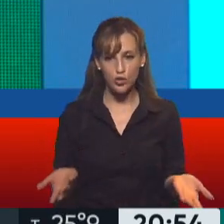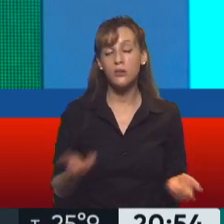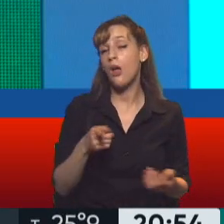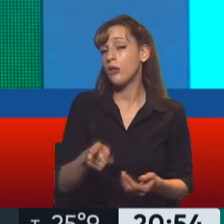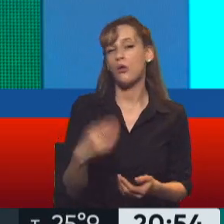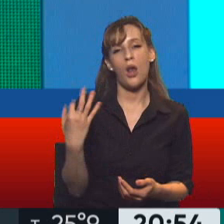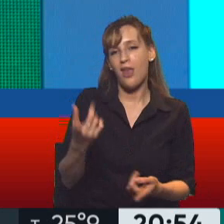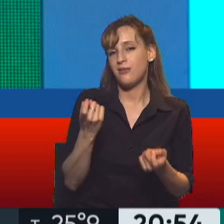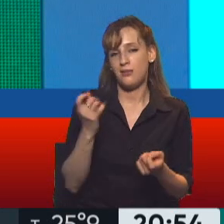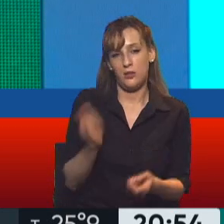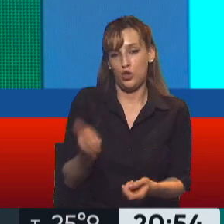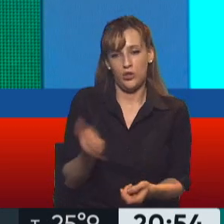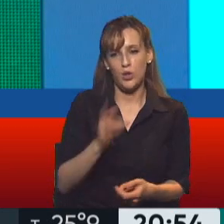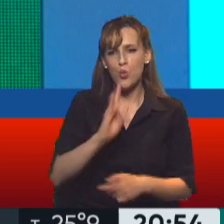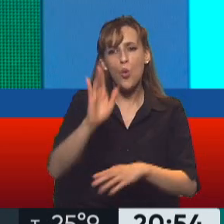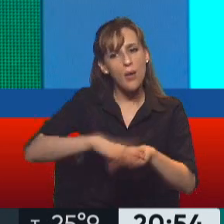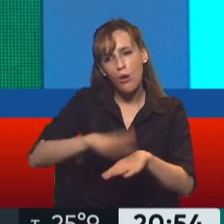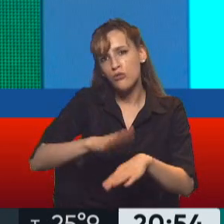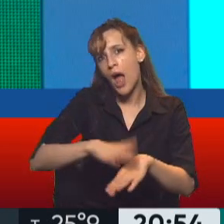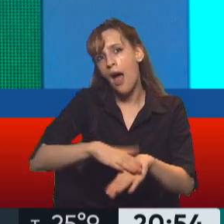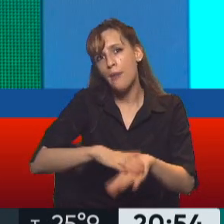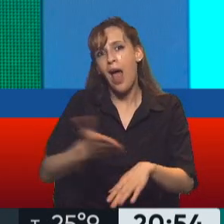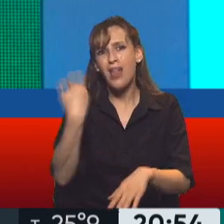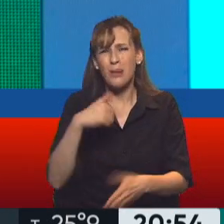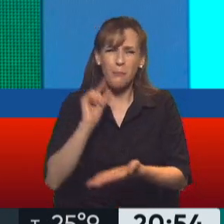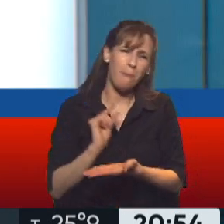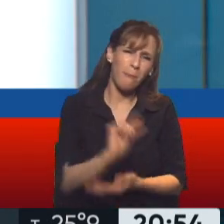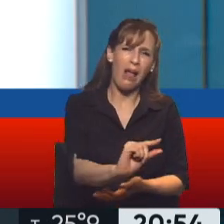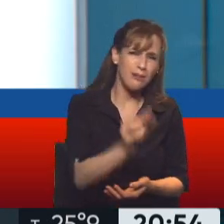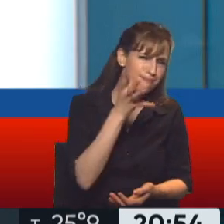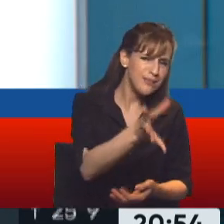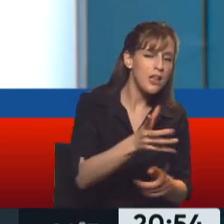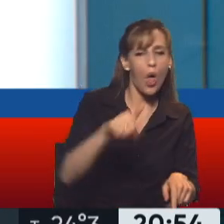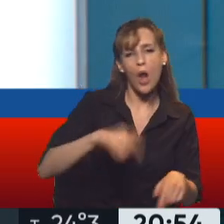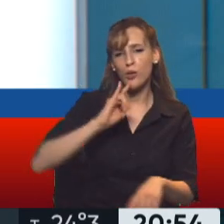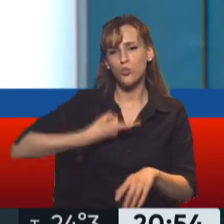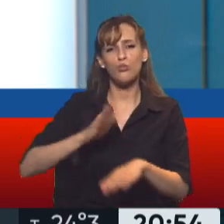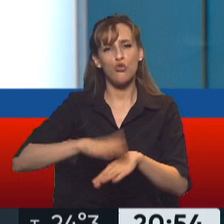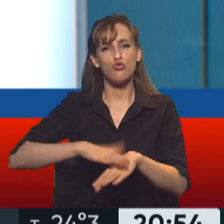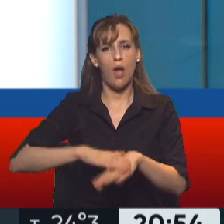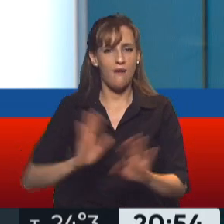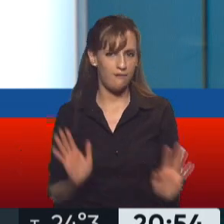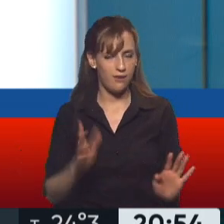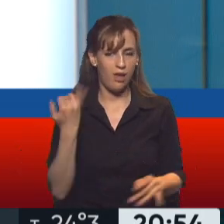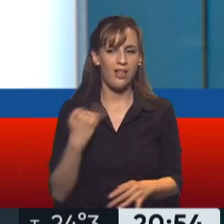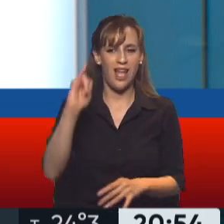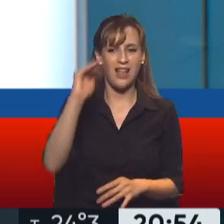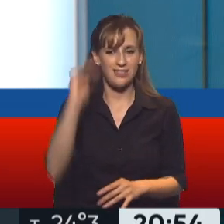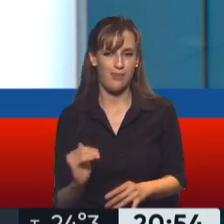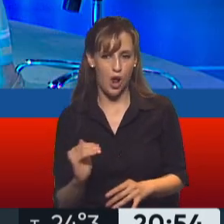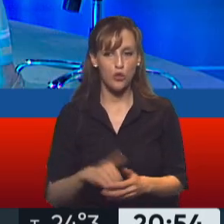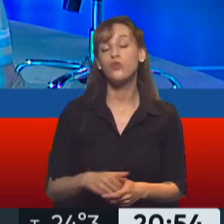que hacer después, claro. O sea, hacerse cargo de su parte, por lo menos. Lo ¿no? que pasa es que ese dinero tiene que ver también con Trump, tiene que ver también con una